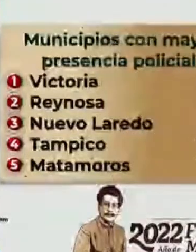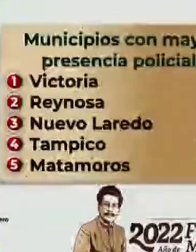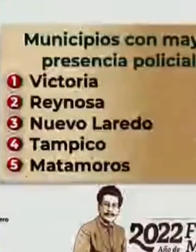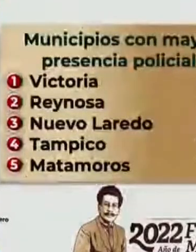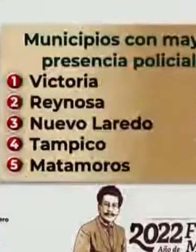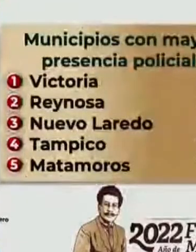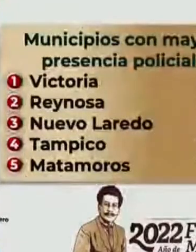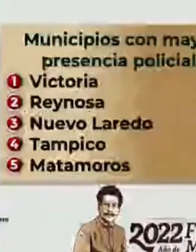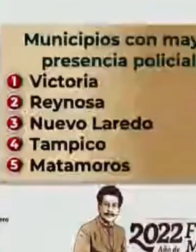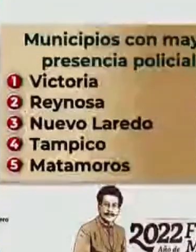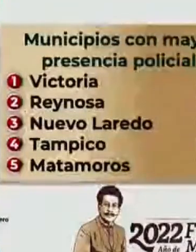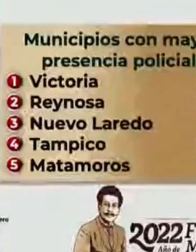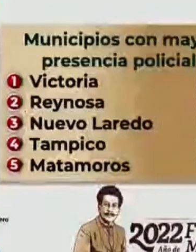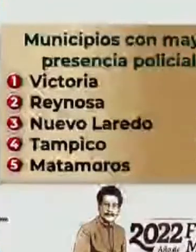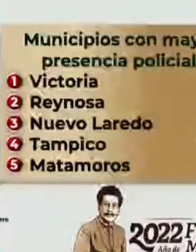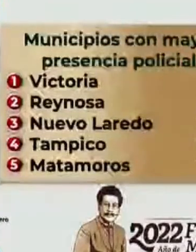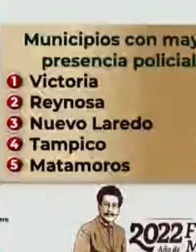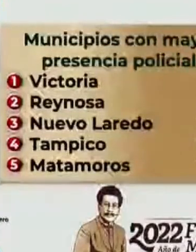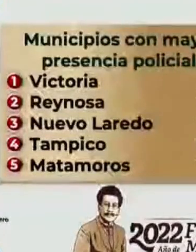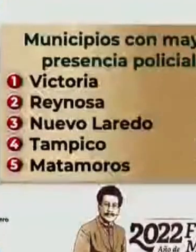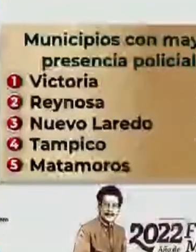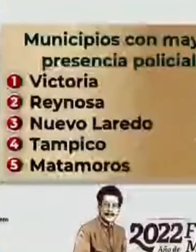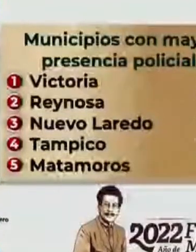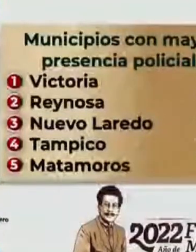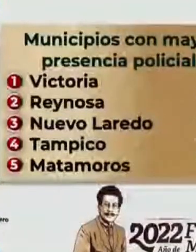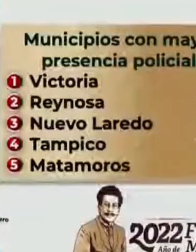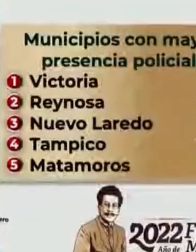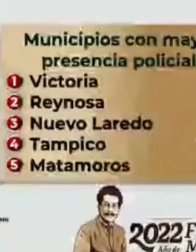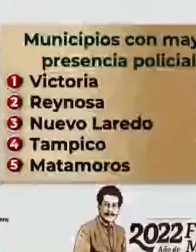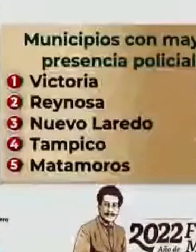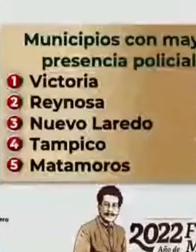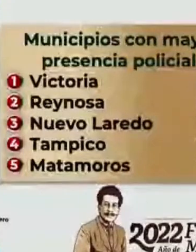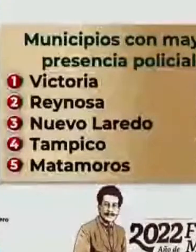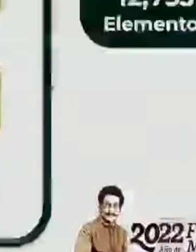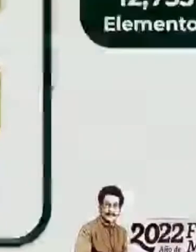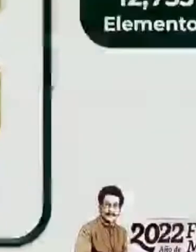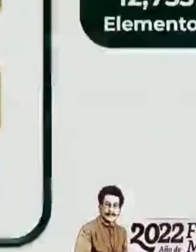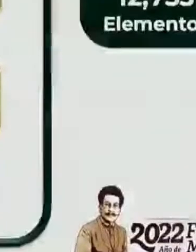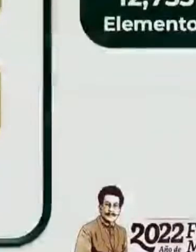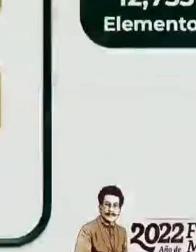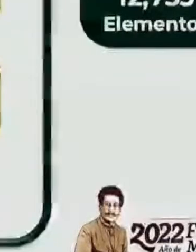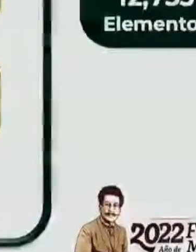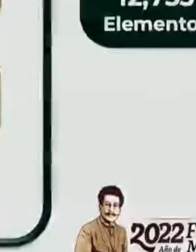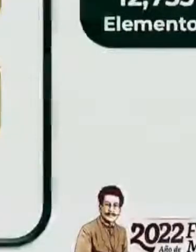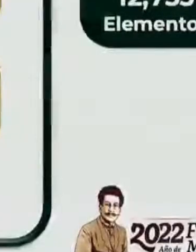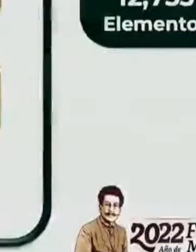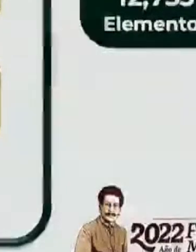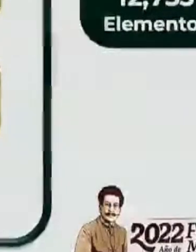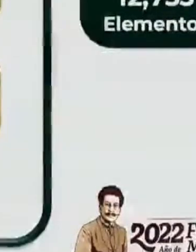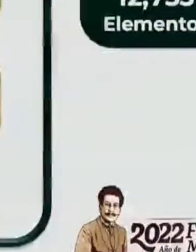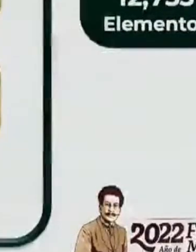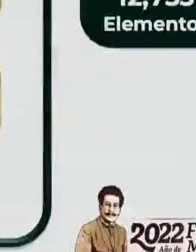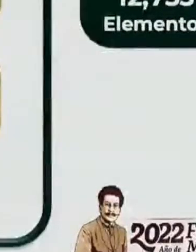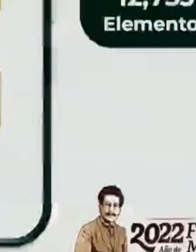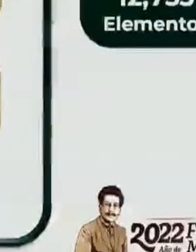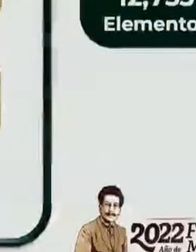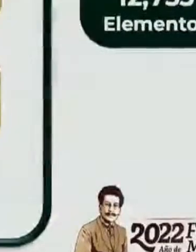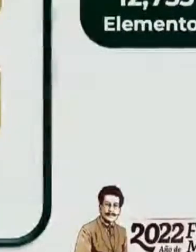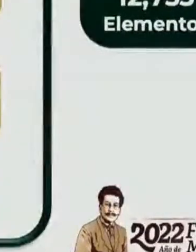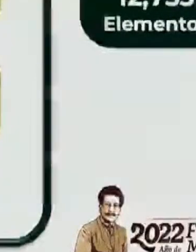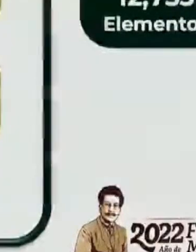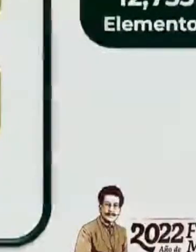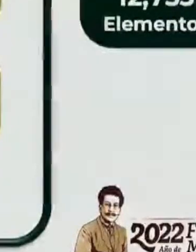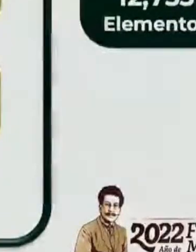En cuanto a fuerzas de seguridad federales, aquí en cuanto a Ejército y Fuerza Aérea, tiene un total de